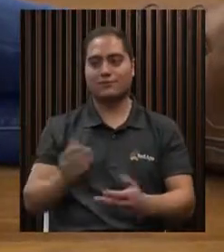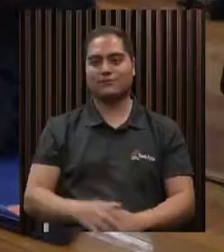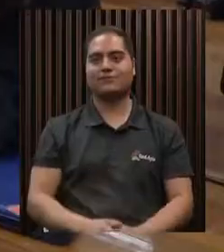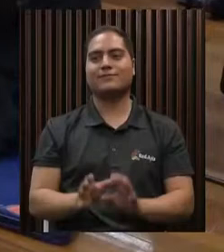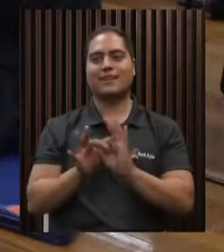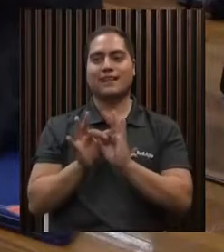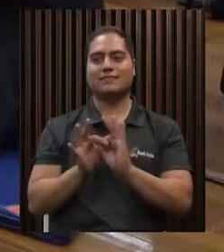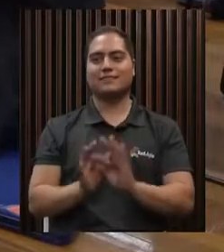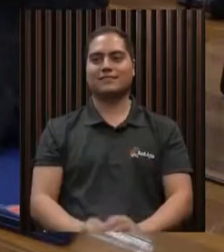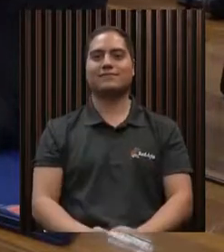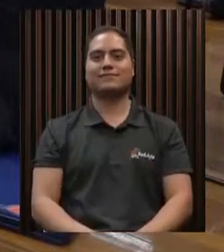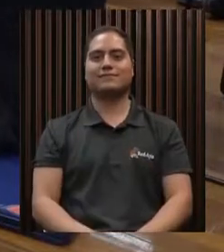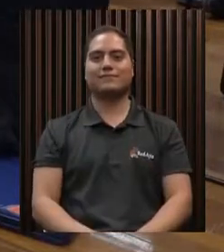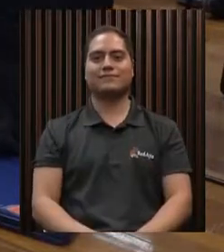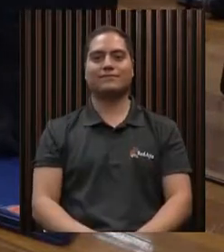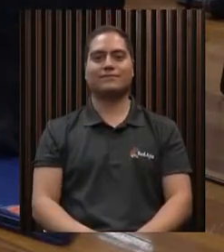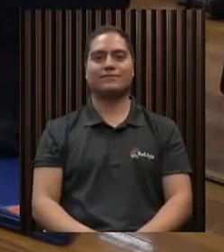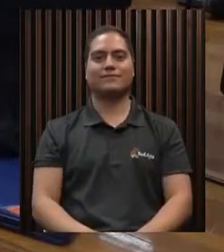gracias.